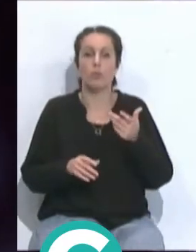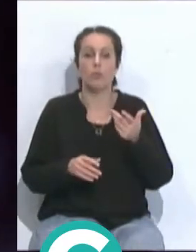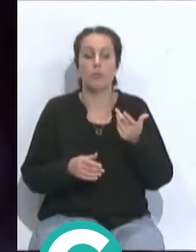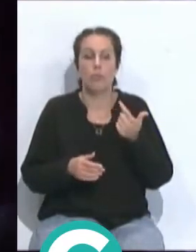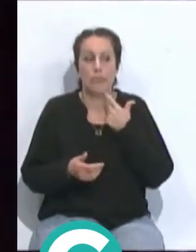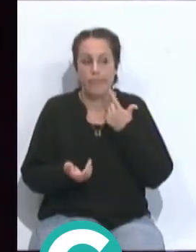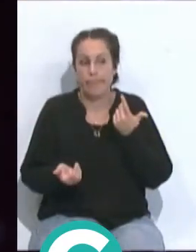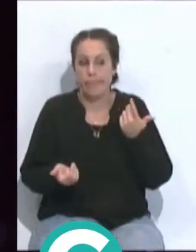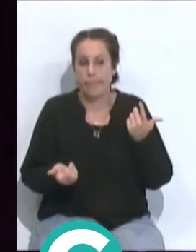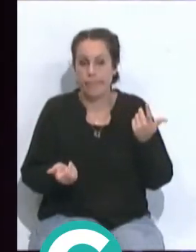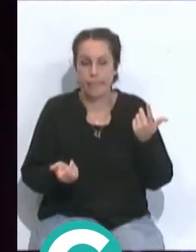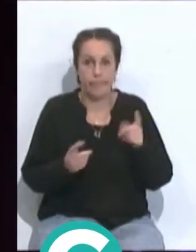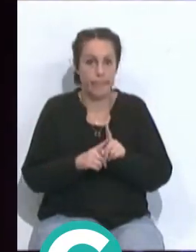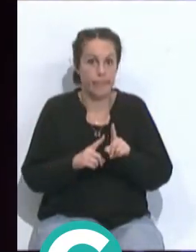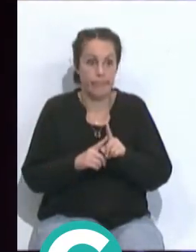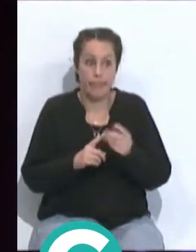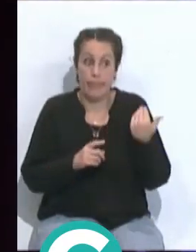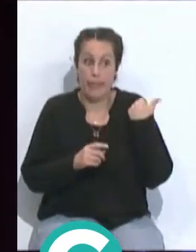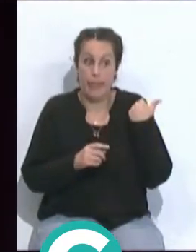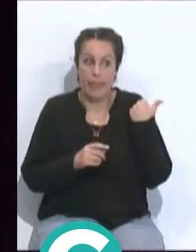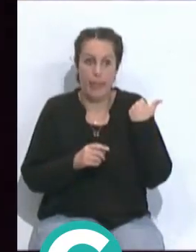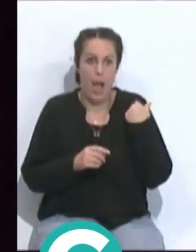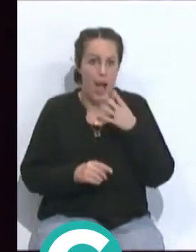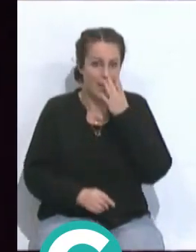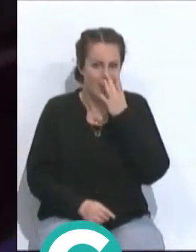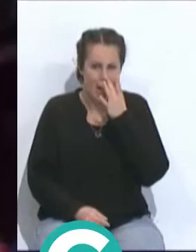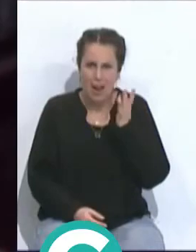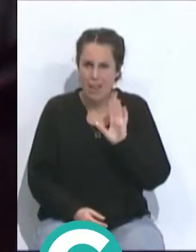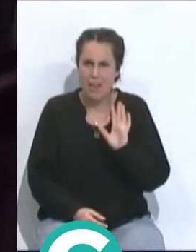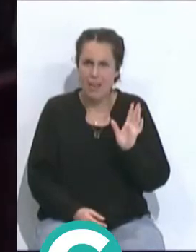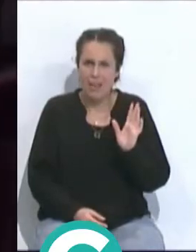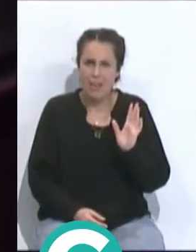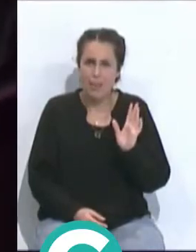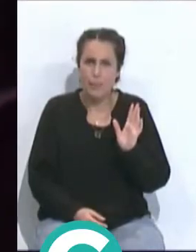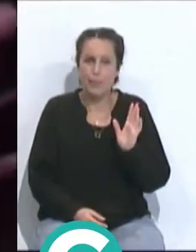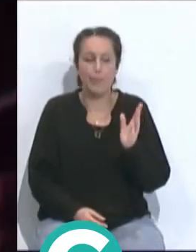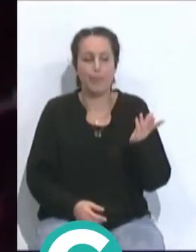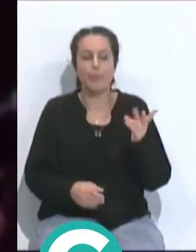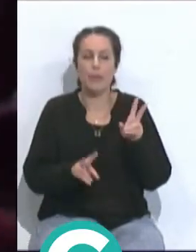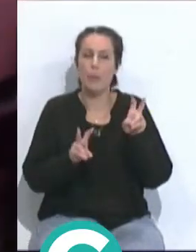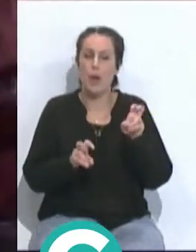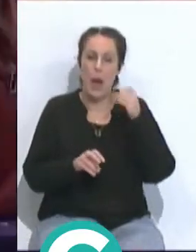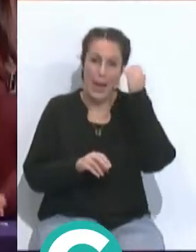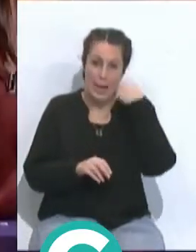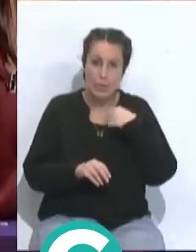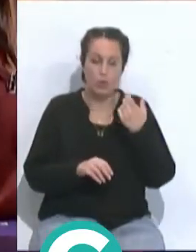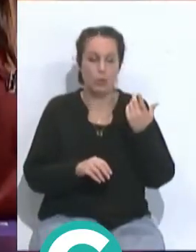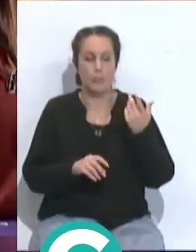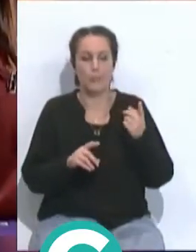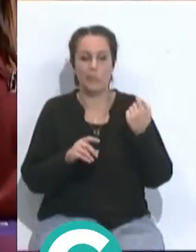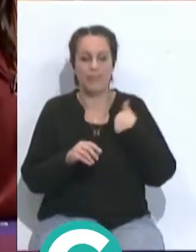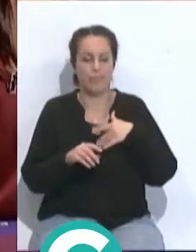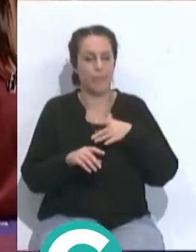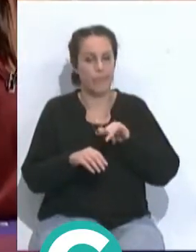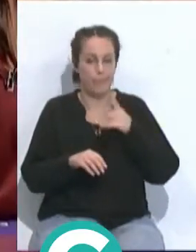es que lleva muy poco tiempo en el carnaval y es que la cuestión de Juan Carlos es que él ya venía ya con una